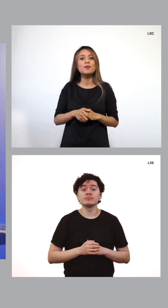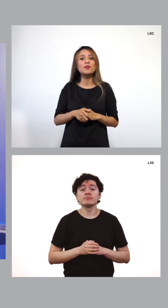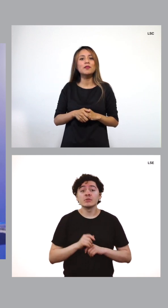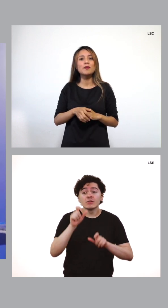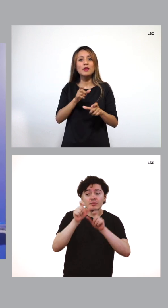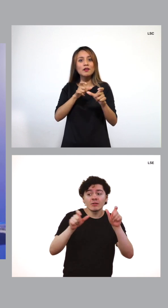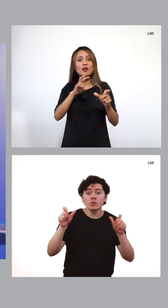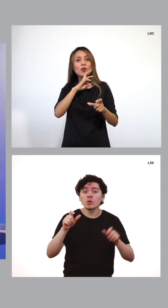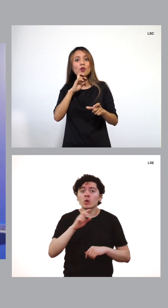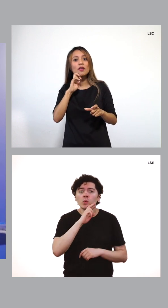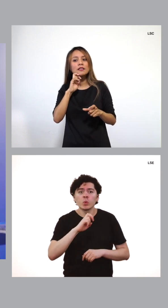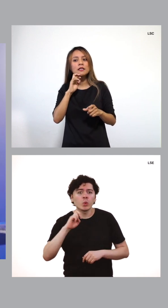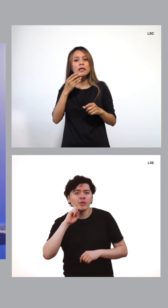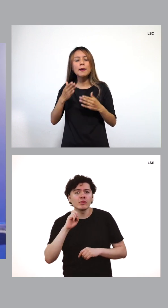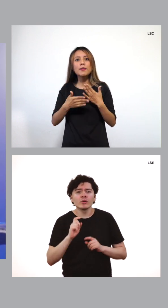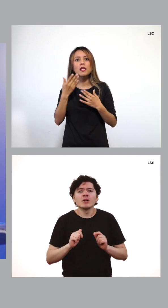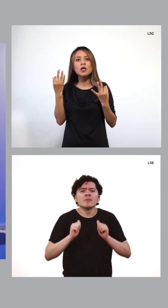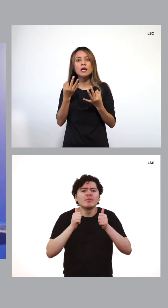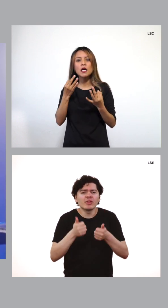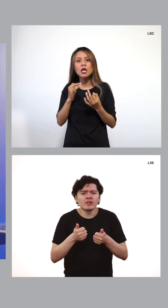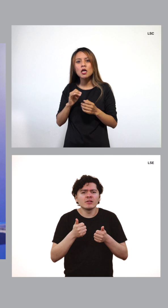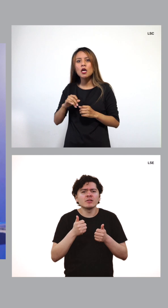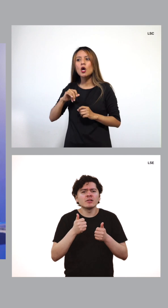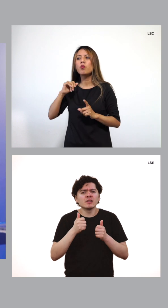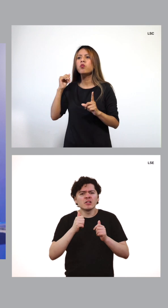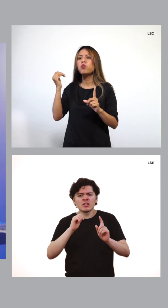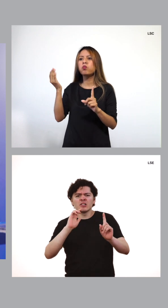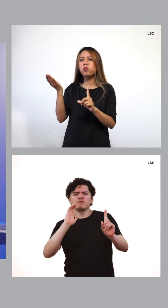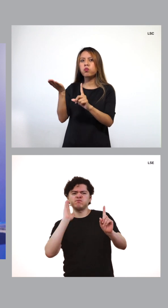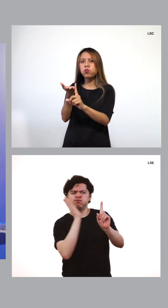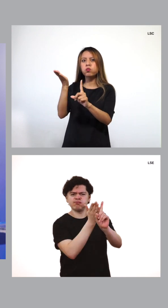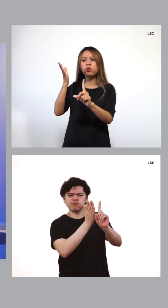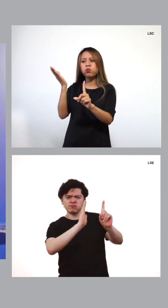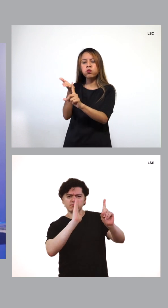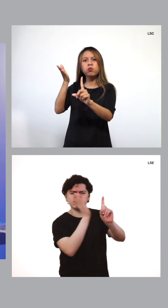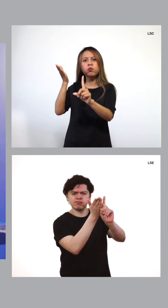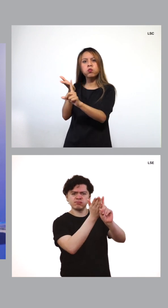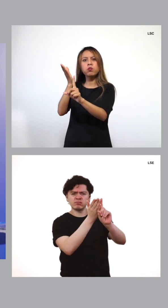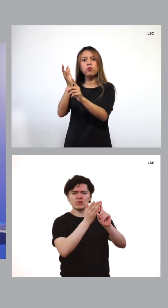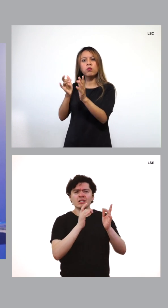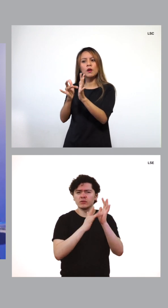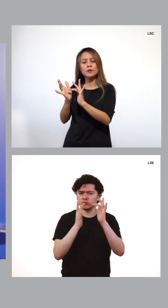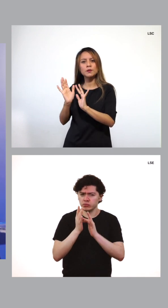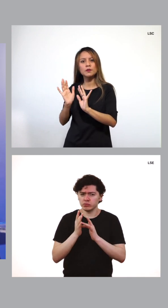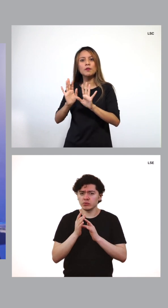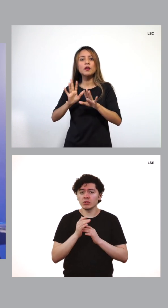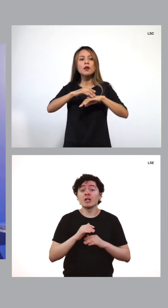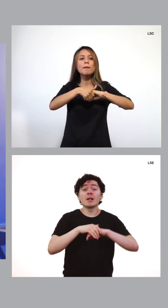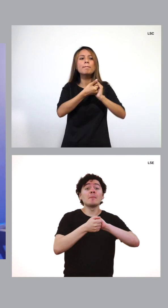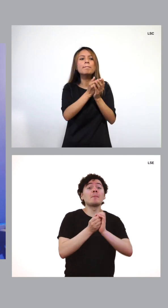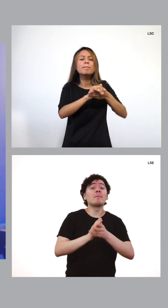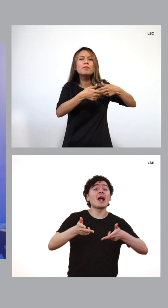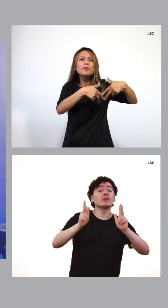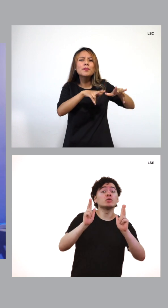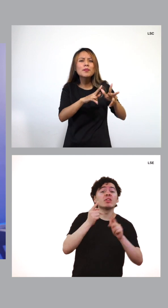él. Pero Jesús guardaba silencio. Y Pilato le